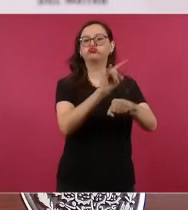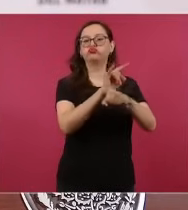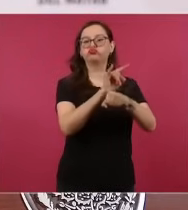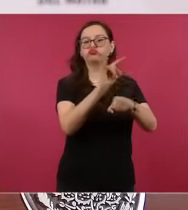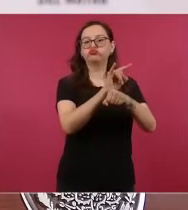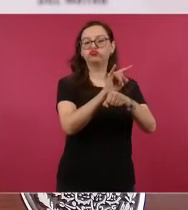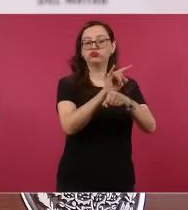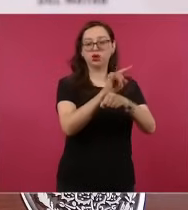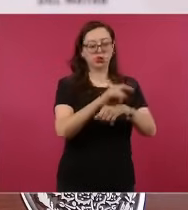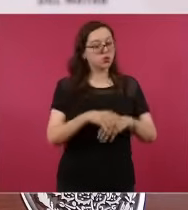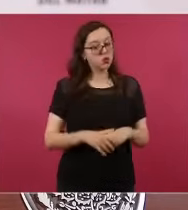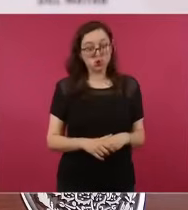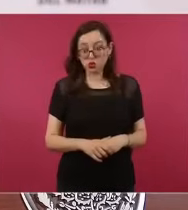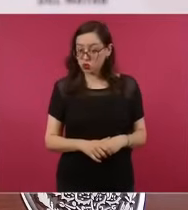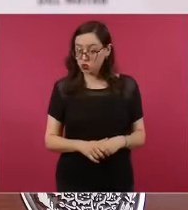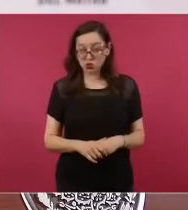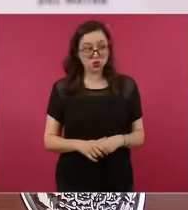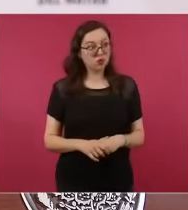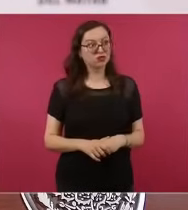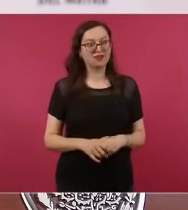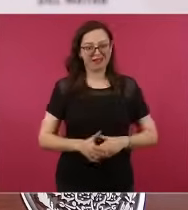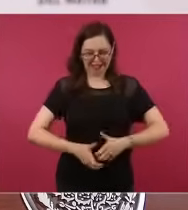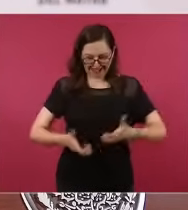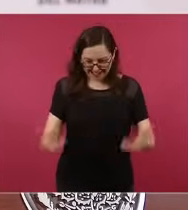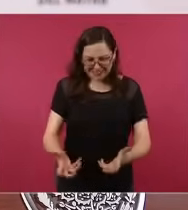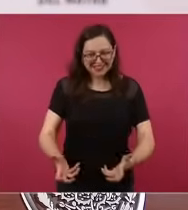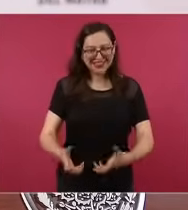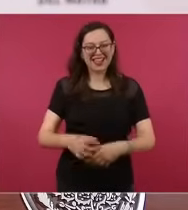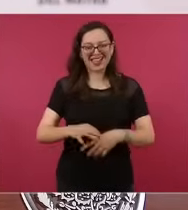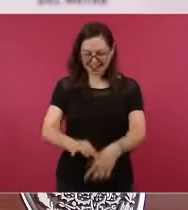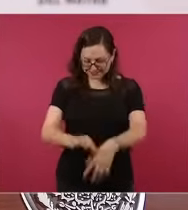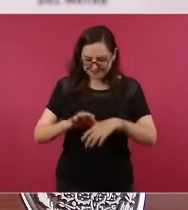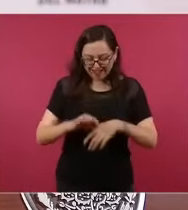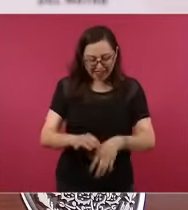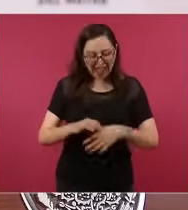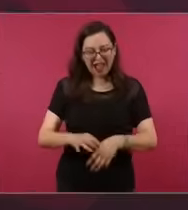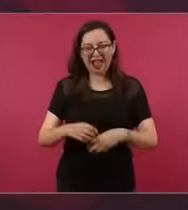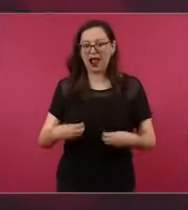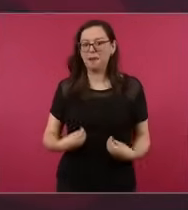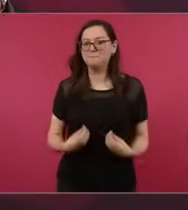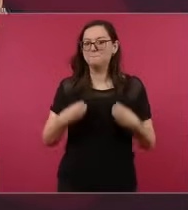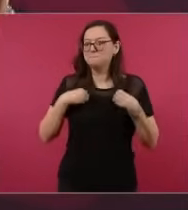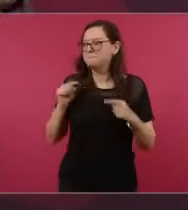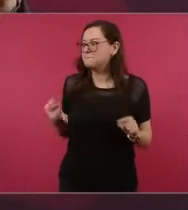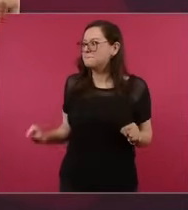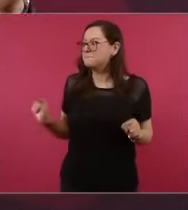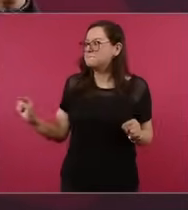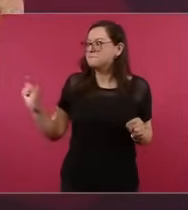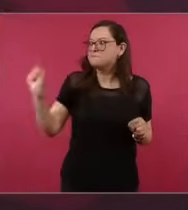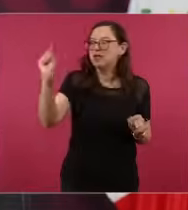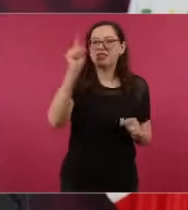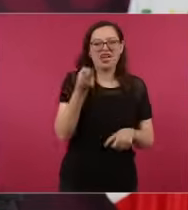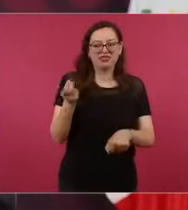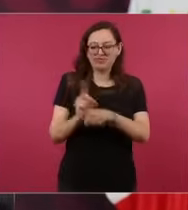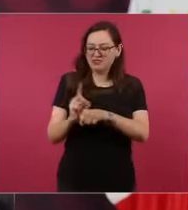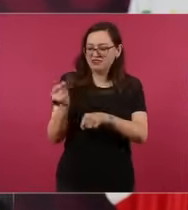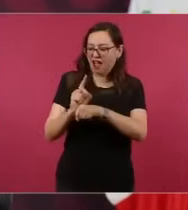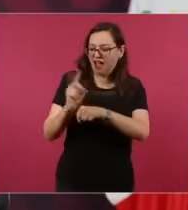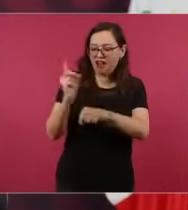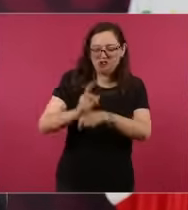No, vamos a practicarla como forma de vida. Eso está en nuestra constitución.